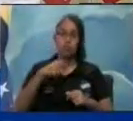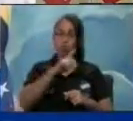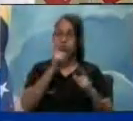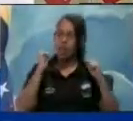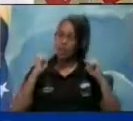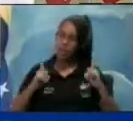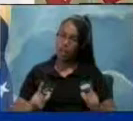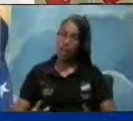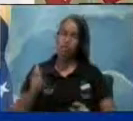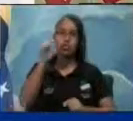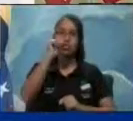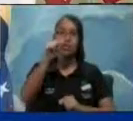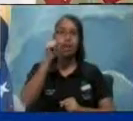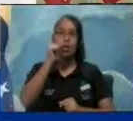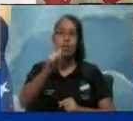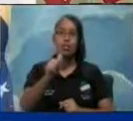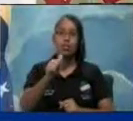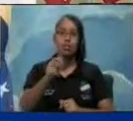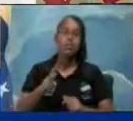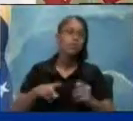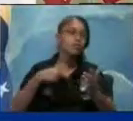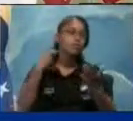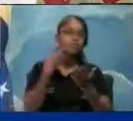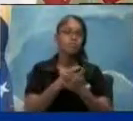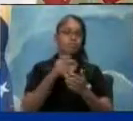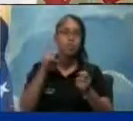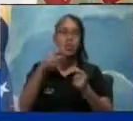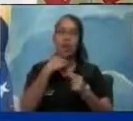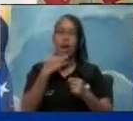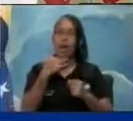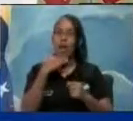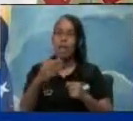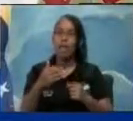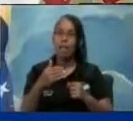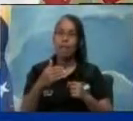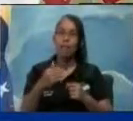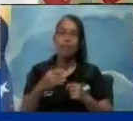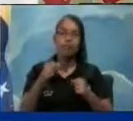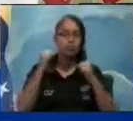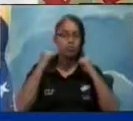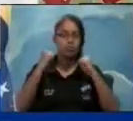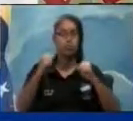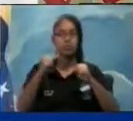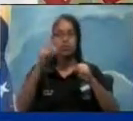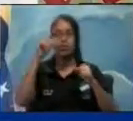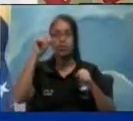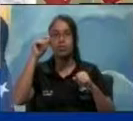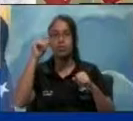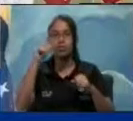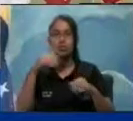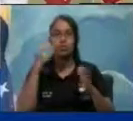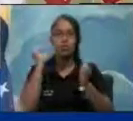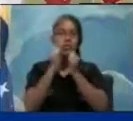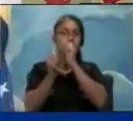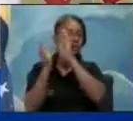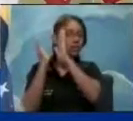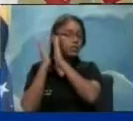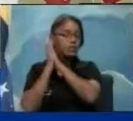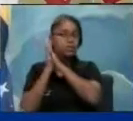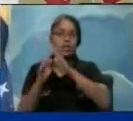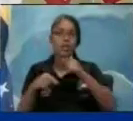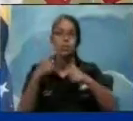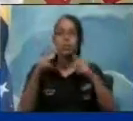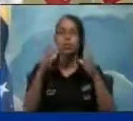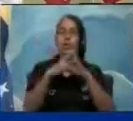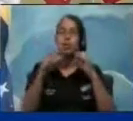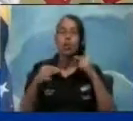sábados. El sábado caigo como un aguacate maduro, pa, al lado de mi olfa. Y ahí paso el